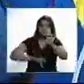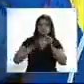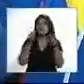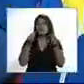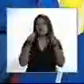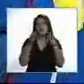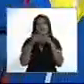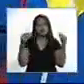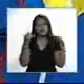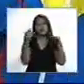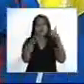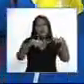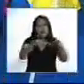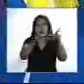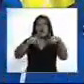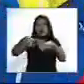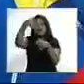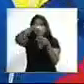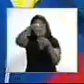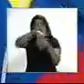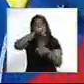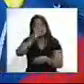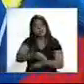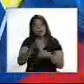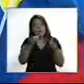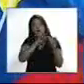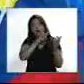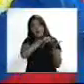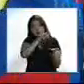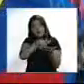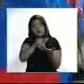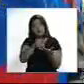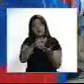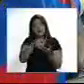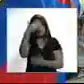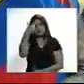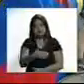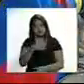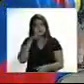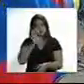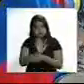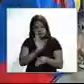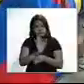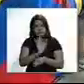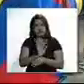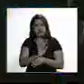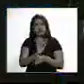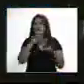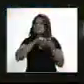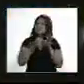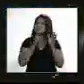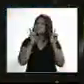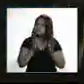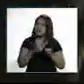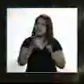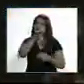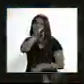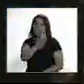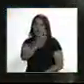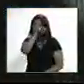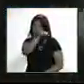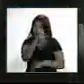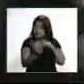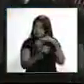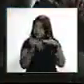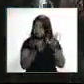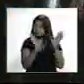cómo están todos los centros de votación y cómo ha sido también la participación del Plan República? Además de eso, lo que significa que efectivamente el Consejo Nacional Electoral,